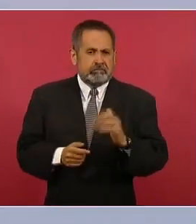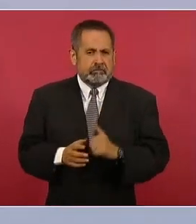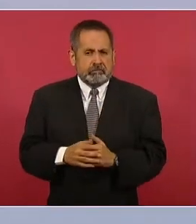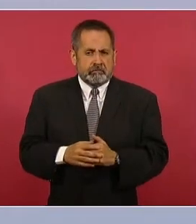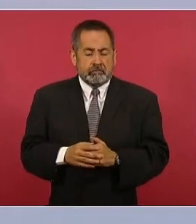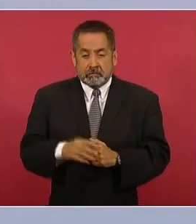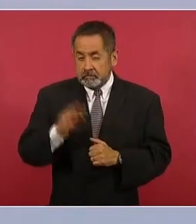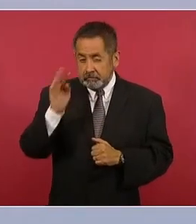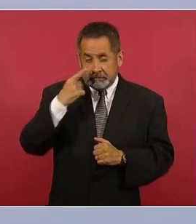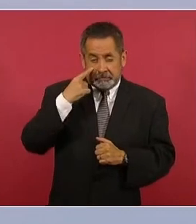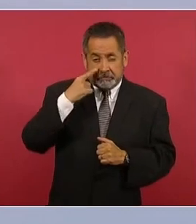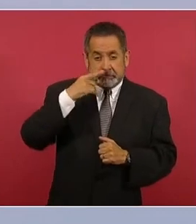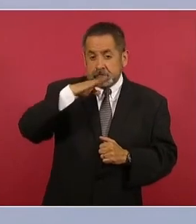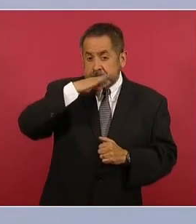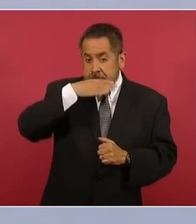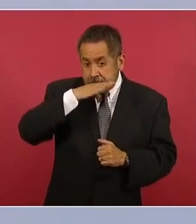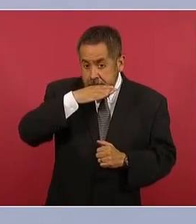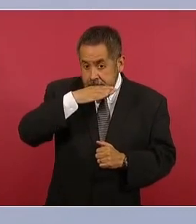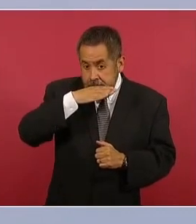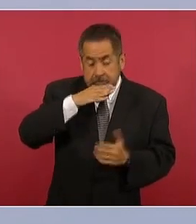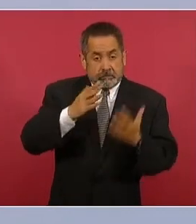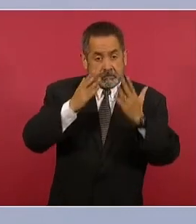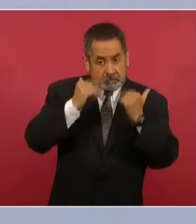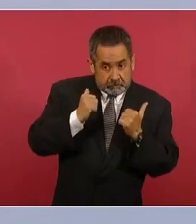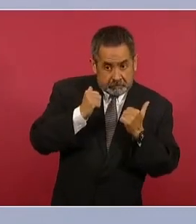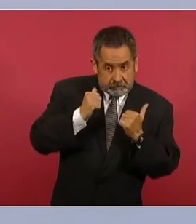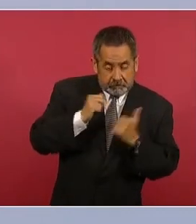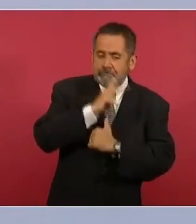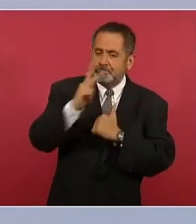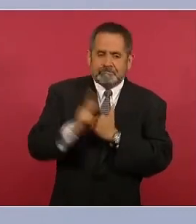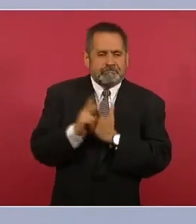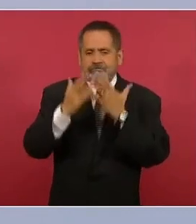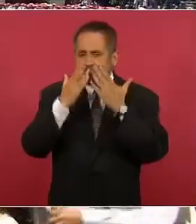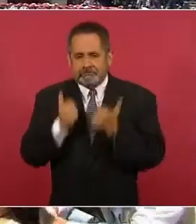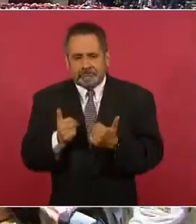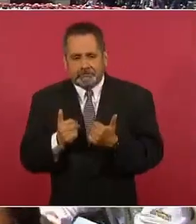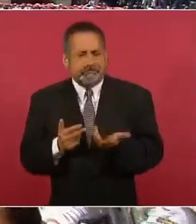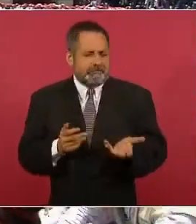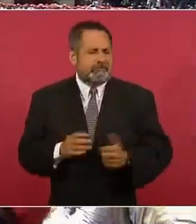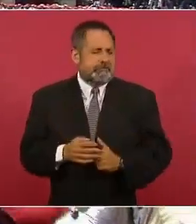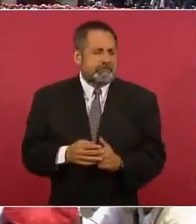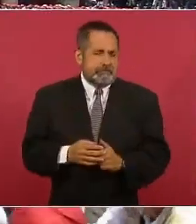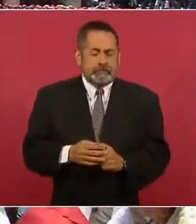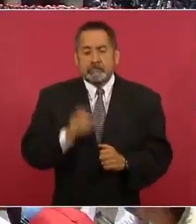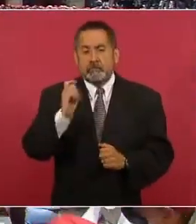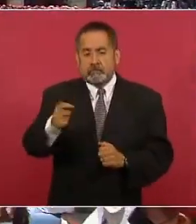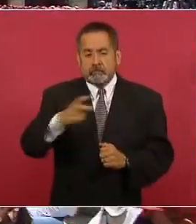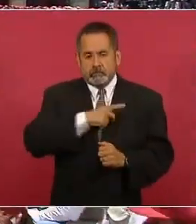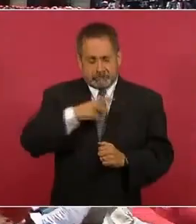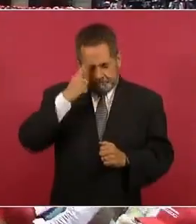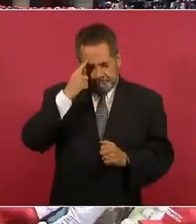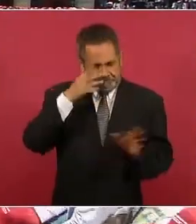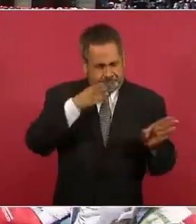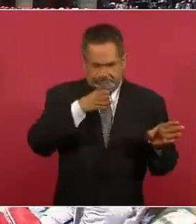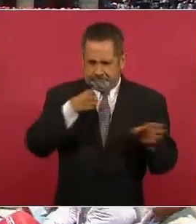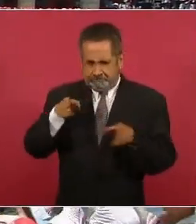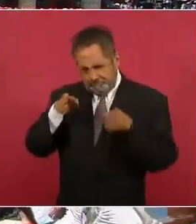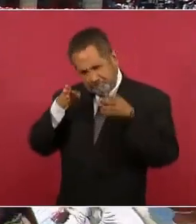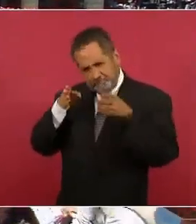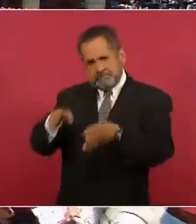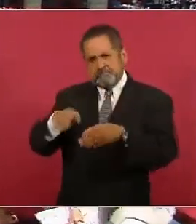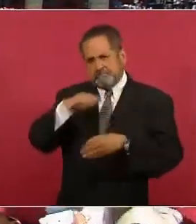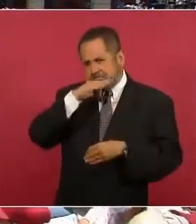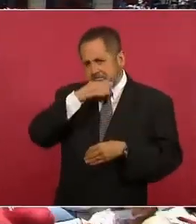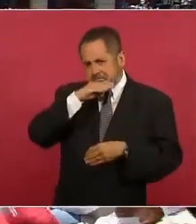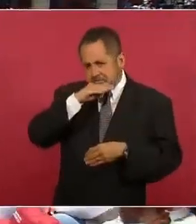sin maíz no hay país. Entonces tenemos que orientarnos al maíz.